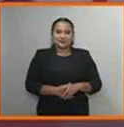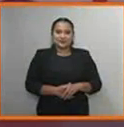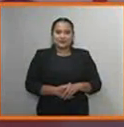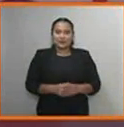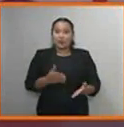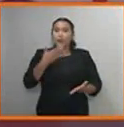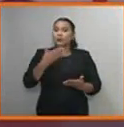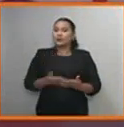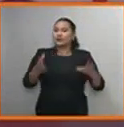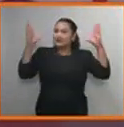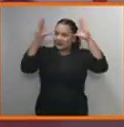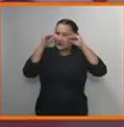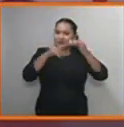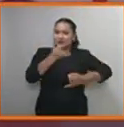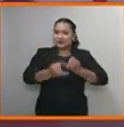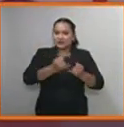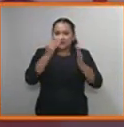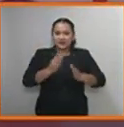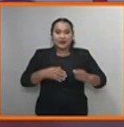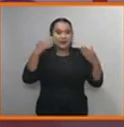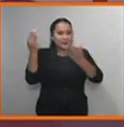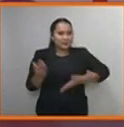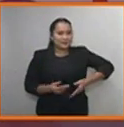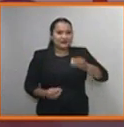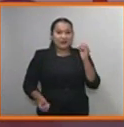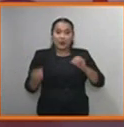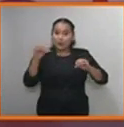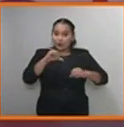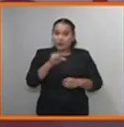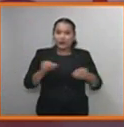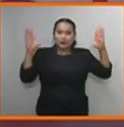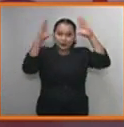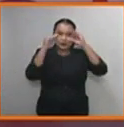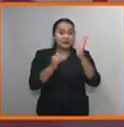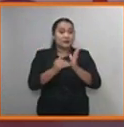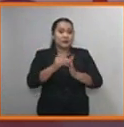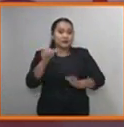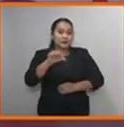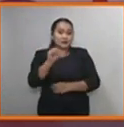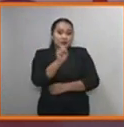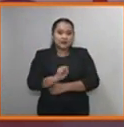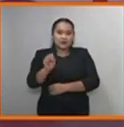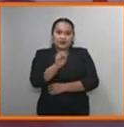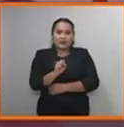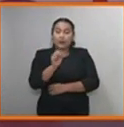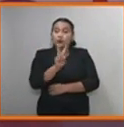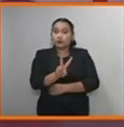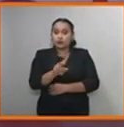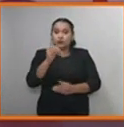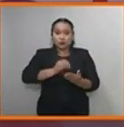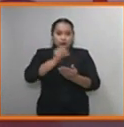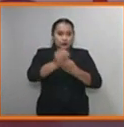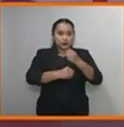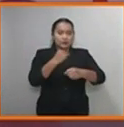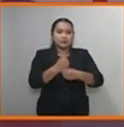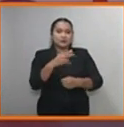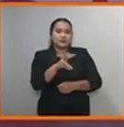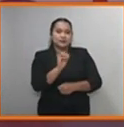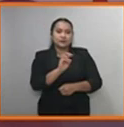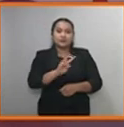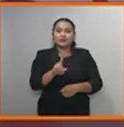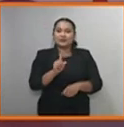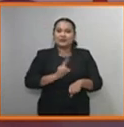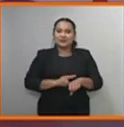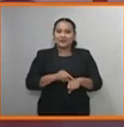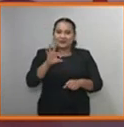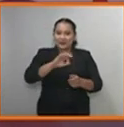Muy buenas noches, mis queridos jugadores. Bienvenidos a esta noche millonaria. Hoy sábado 2 de octubre del año 2021. Ya son las 9 en punto de la